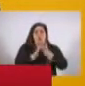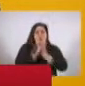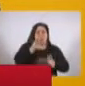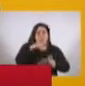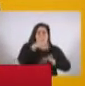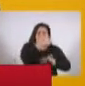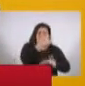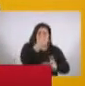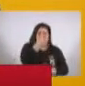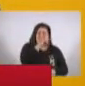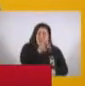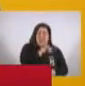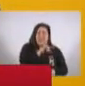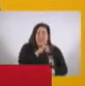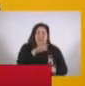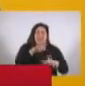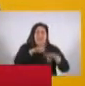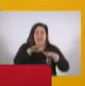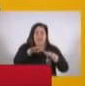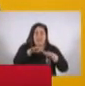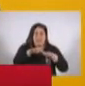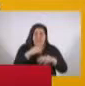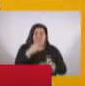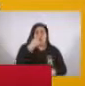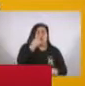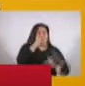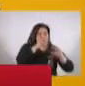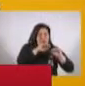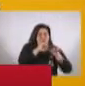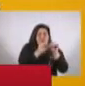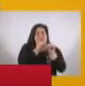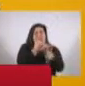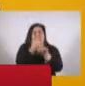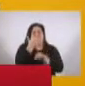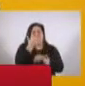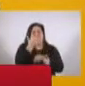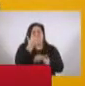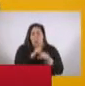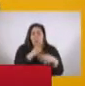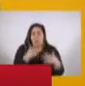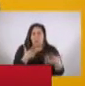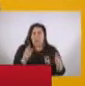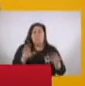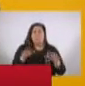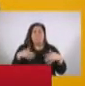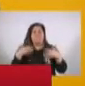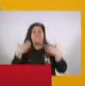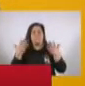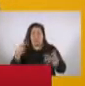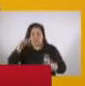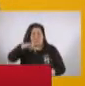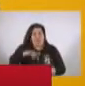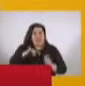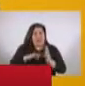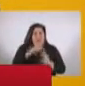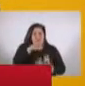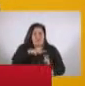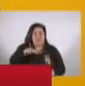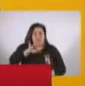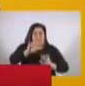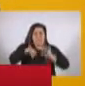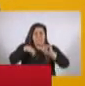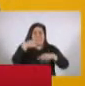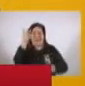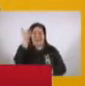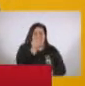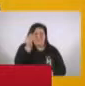masivo independientemente de la pandemia. Pero sí lo interesante me parece es que Kicillof salga por supuesto a marcar